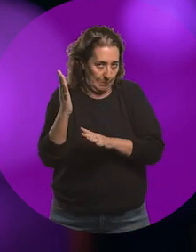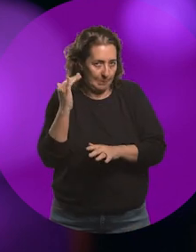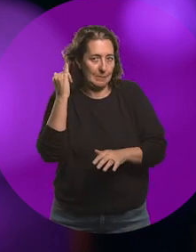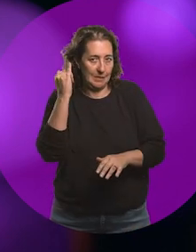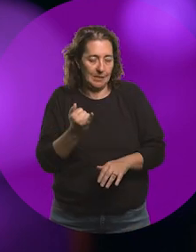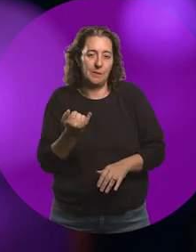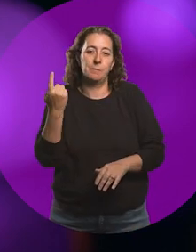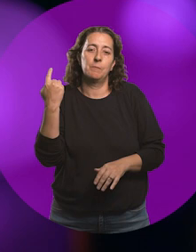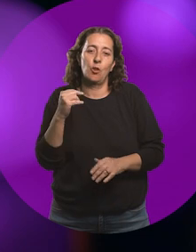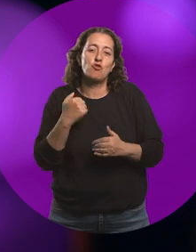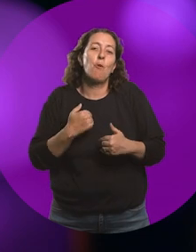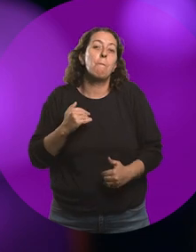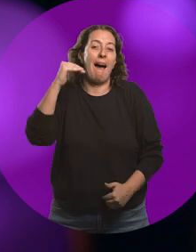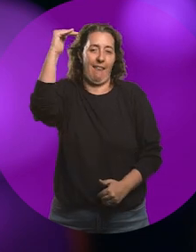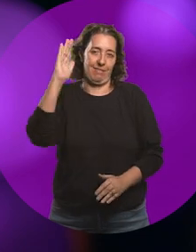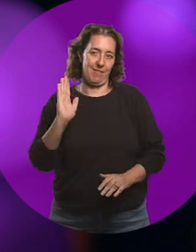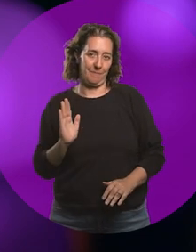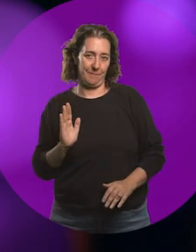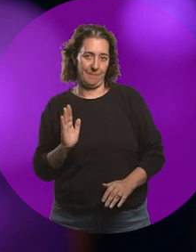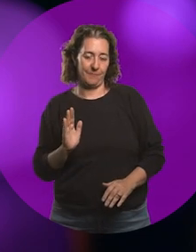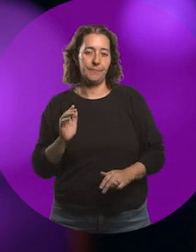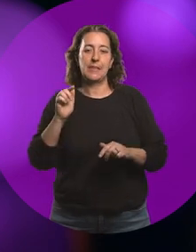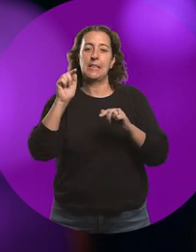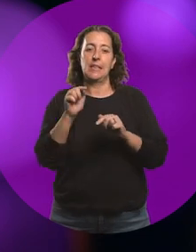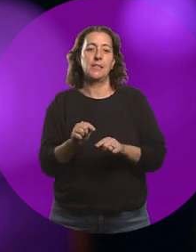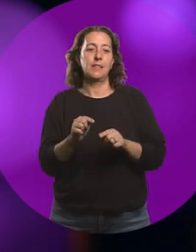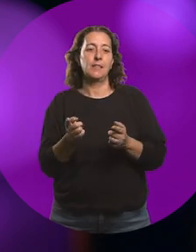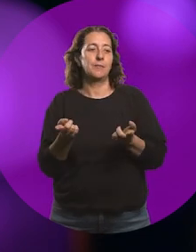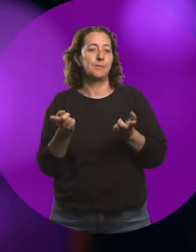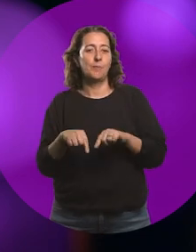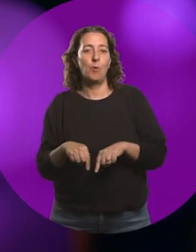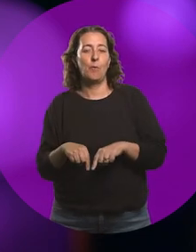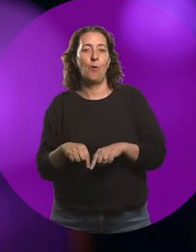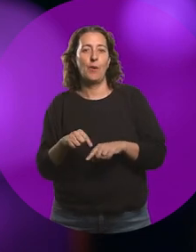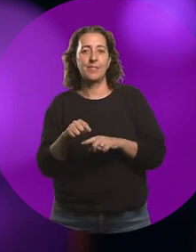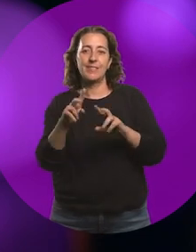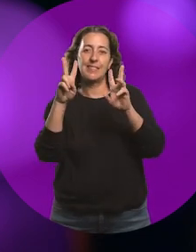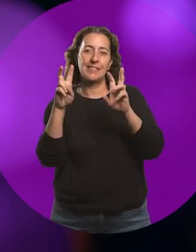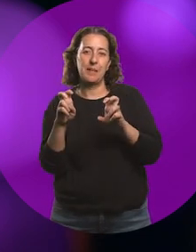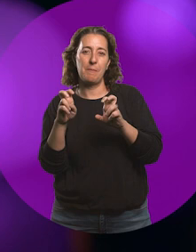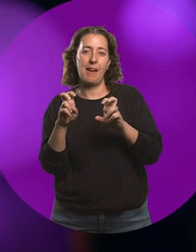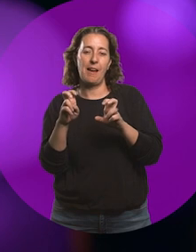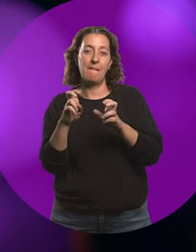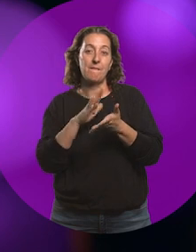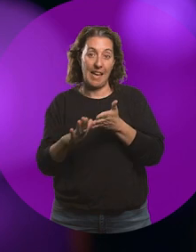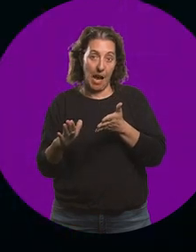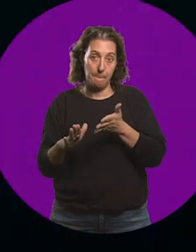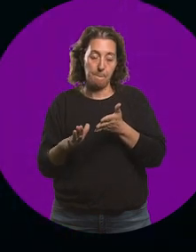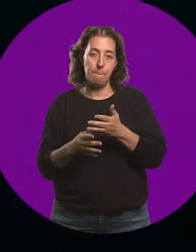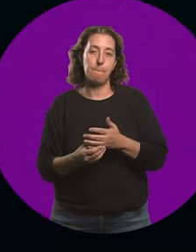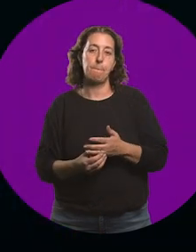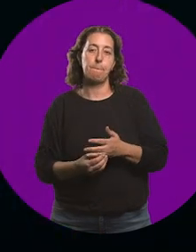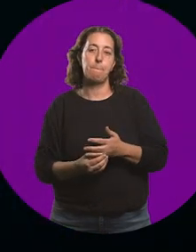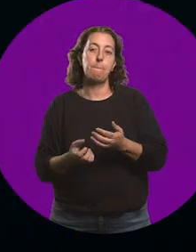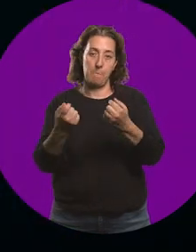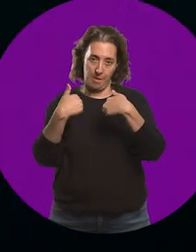pero era un poco más grande, ¿no? Y ahí se volvió a retomar ese tema de la beca y